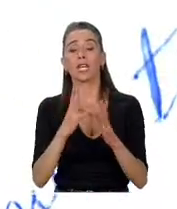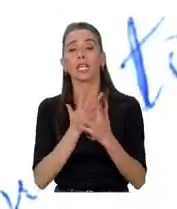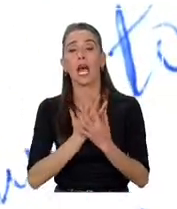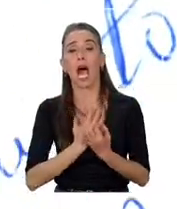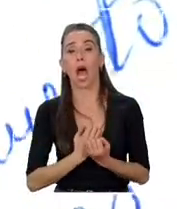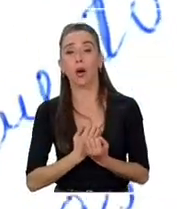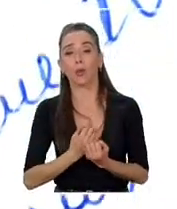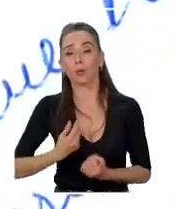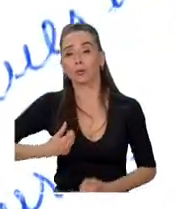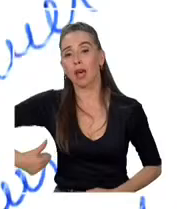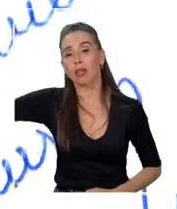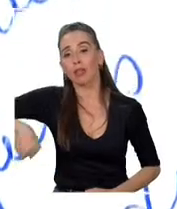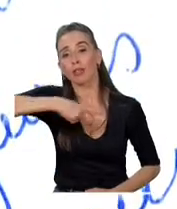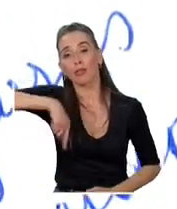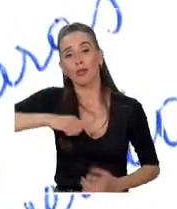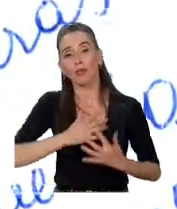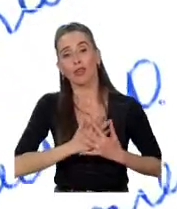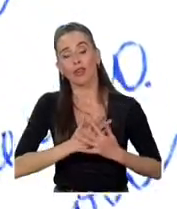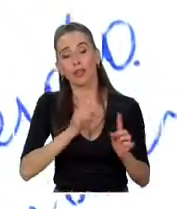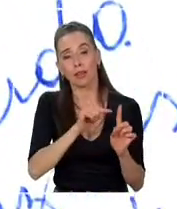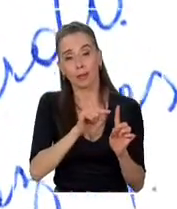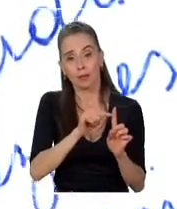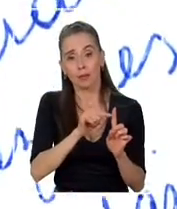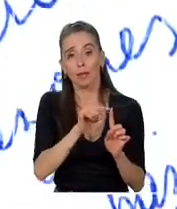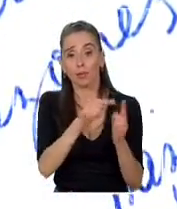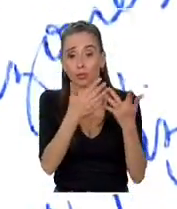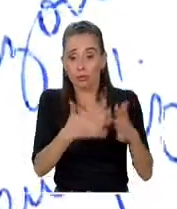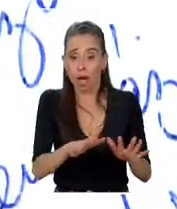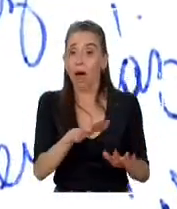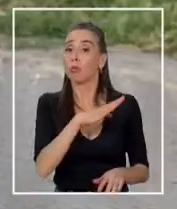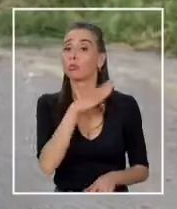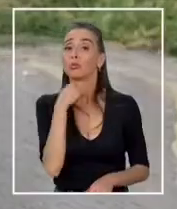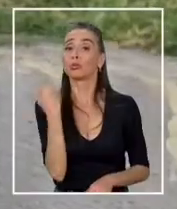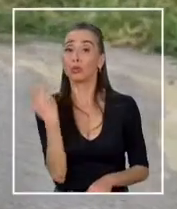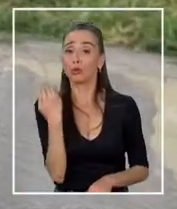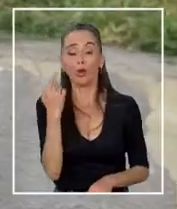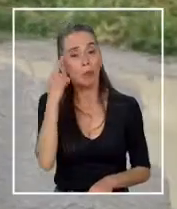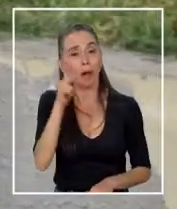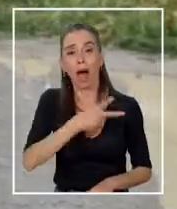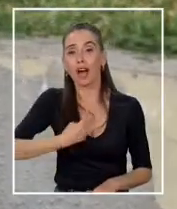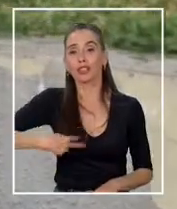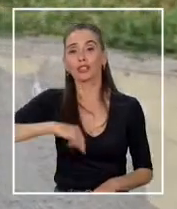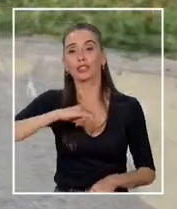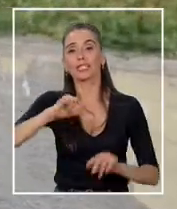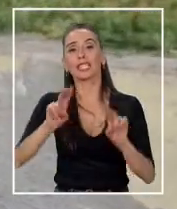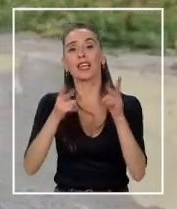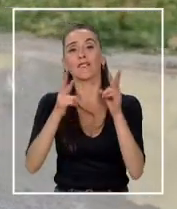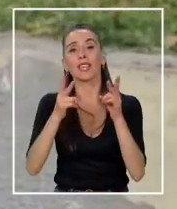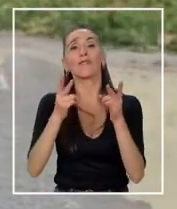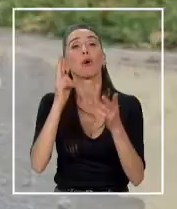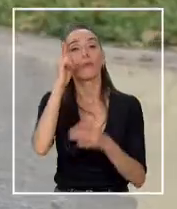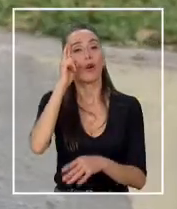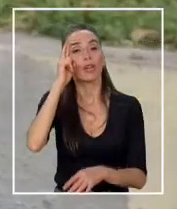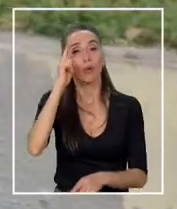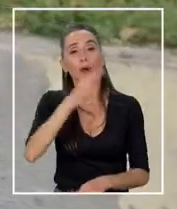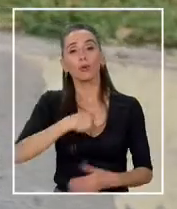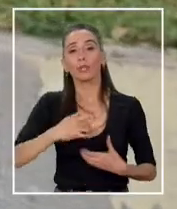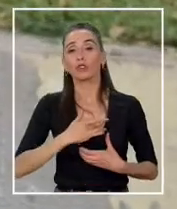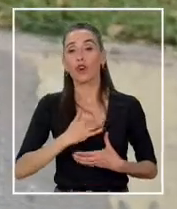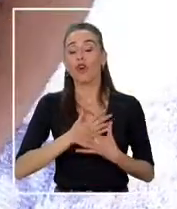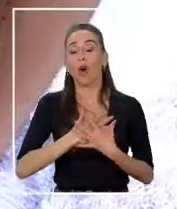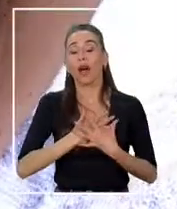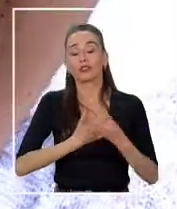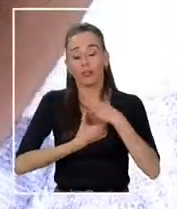de los que te queremos, porque aunque muerto, para nosotros seguirás vivo en el recuerdo y en nuestros